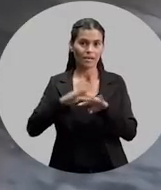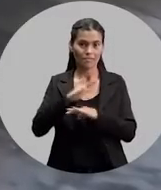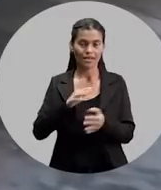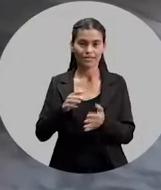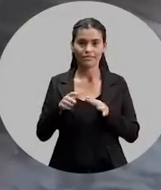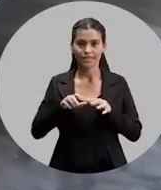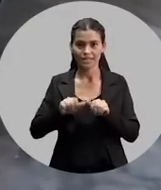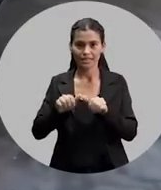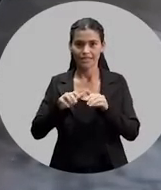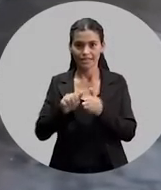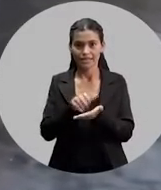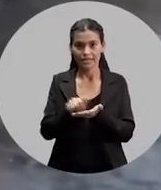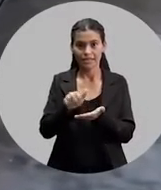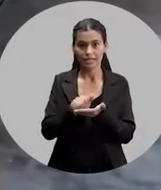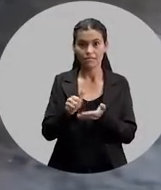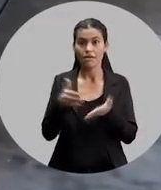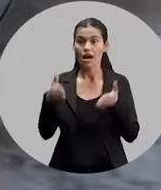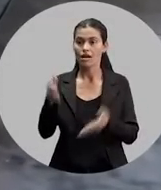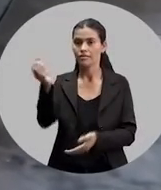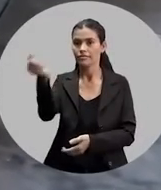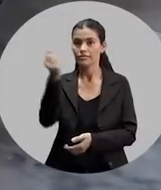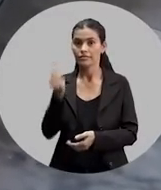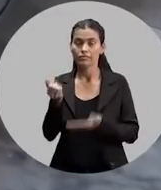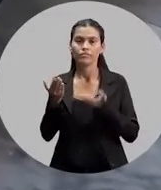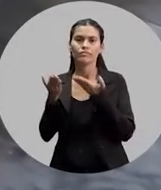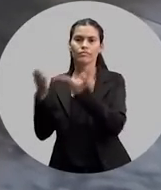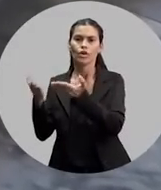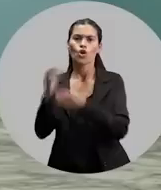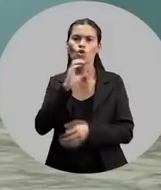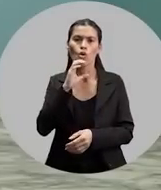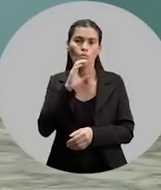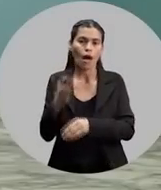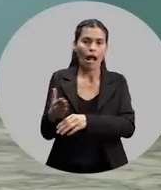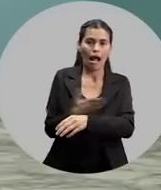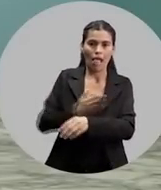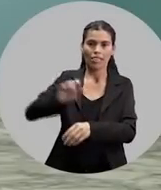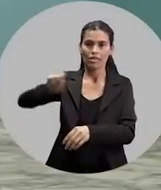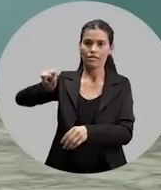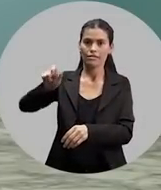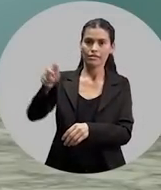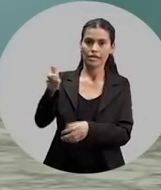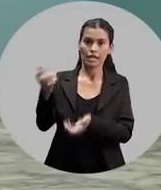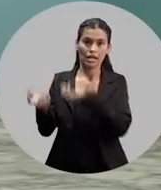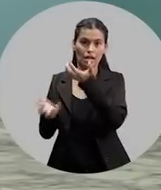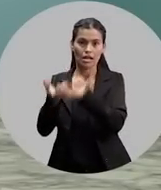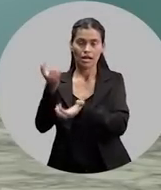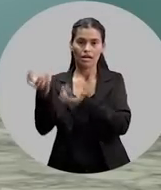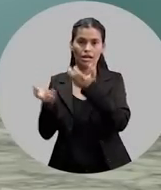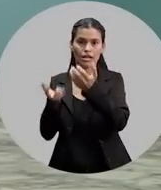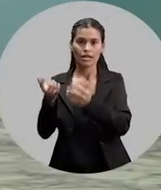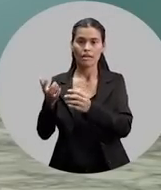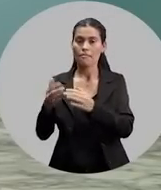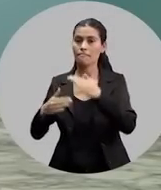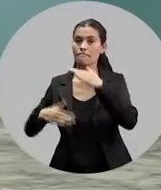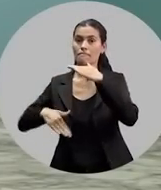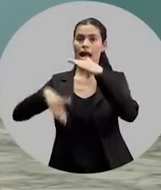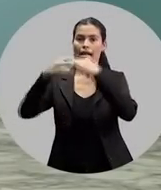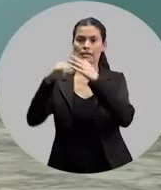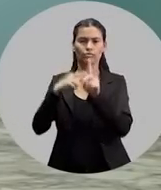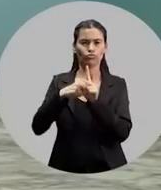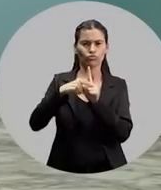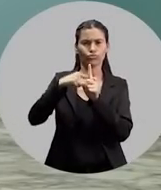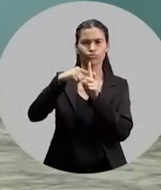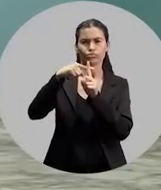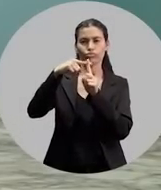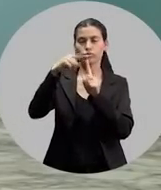nuestro preparado. Ahora vamos a llevar al horno, como les dije, el horno precalentado, la